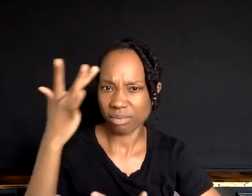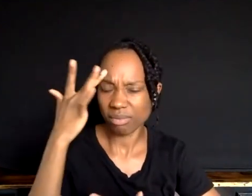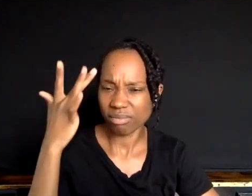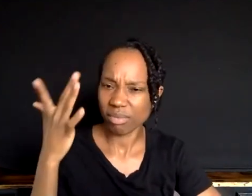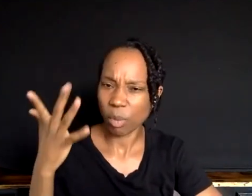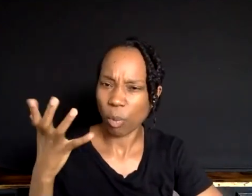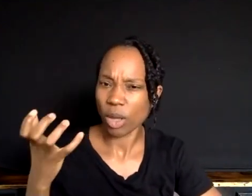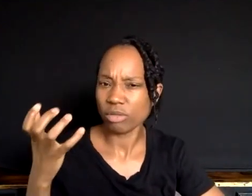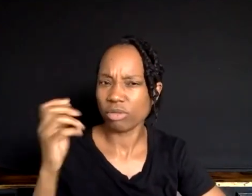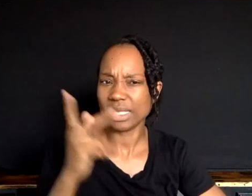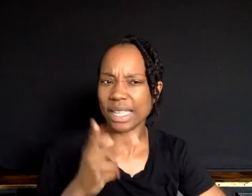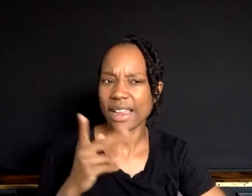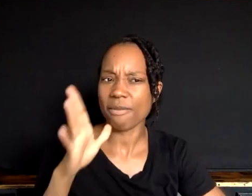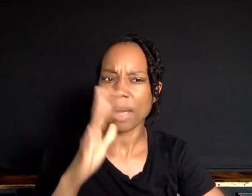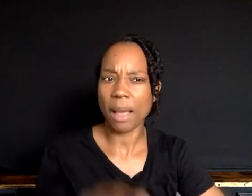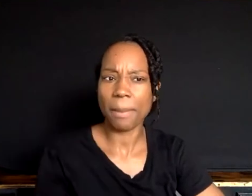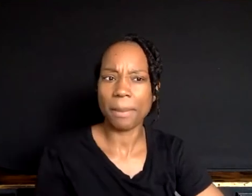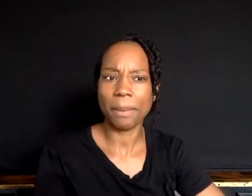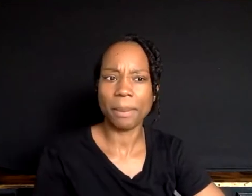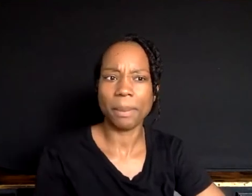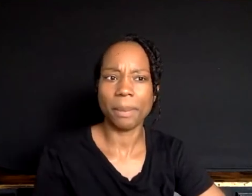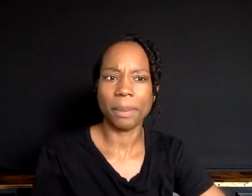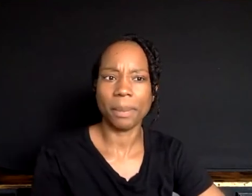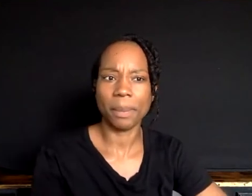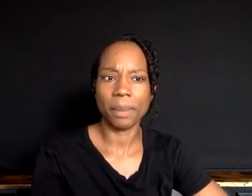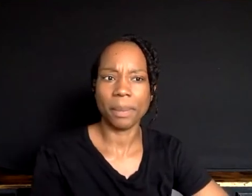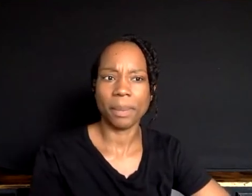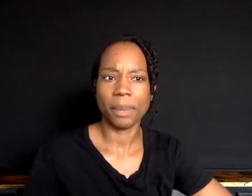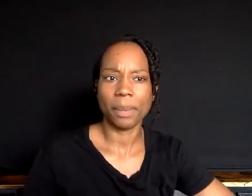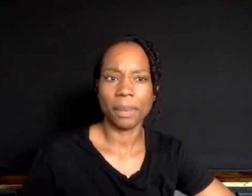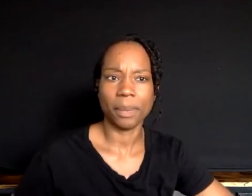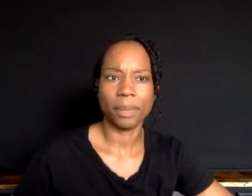negar la oportunidad de cuidar a su madre si se enfermaba.